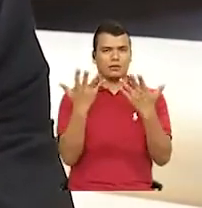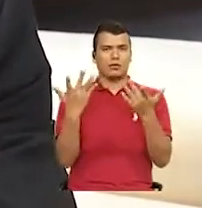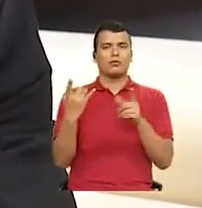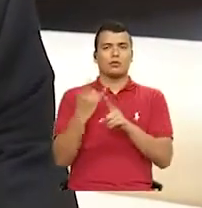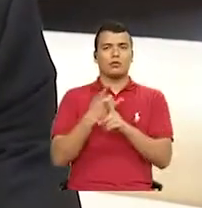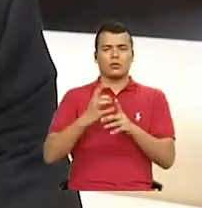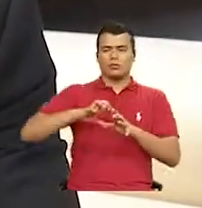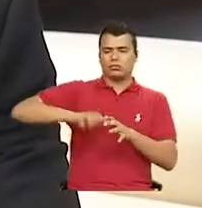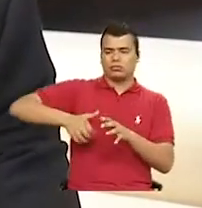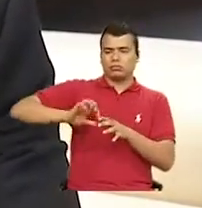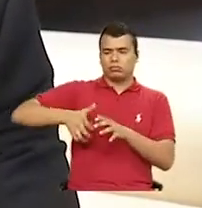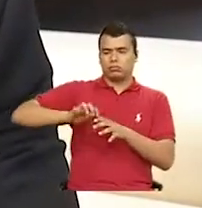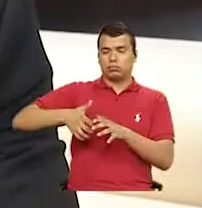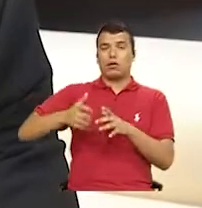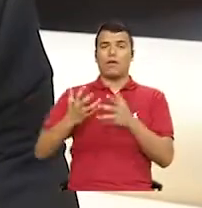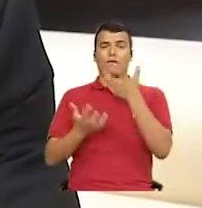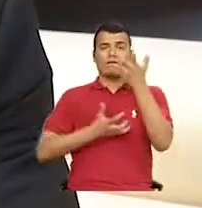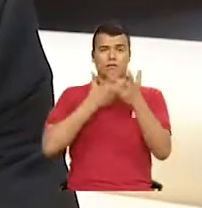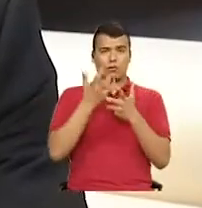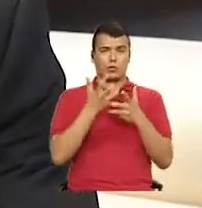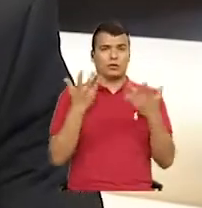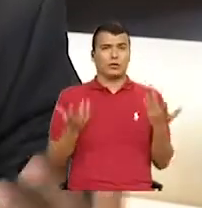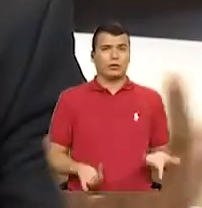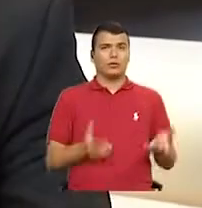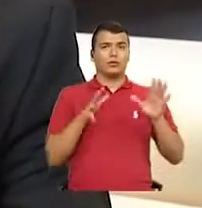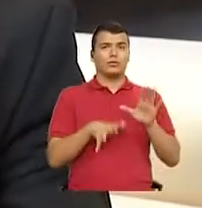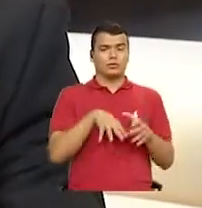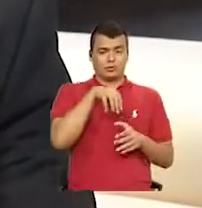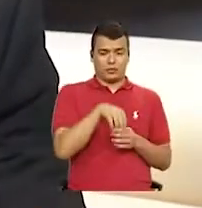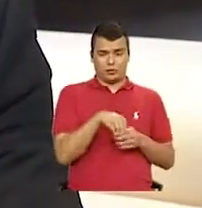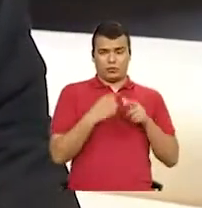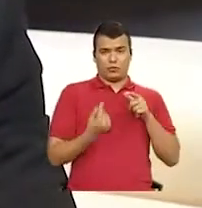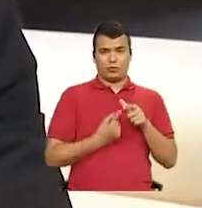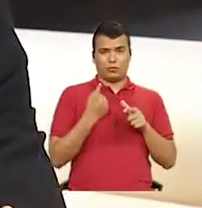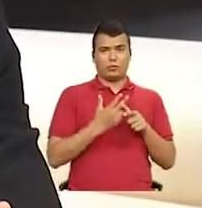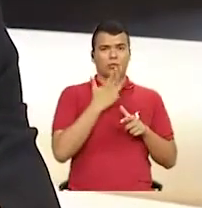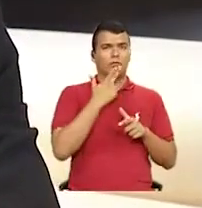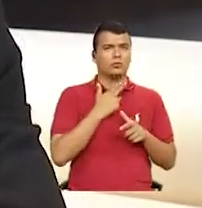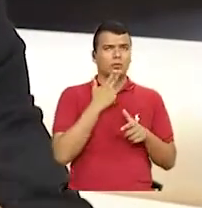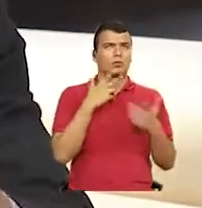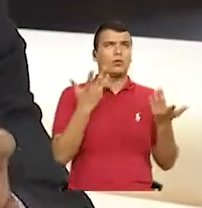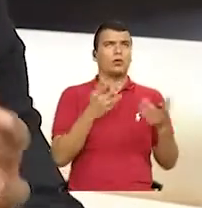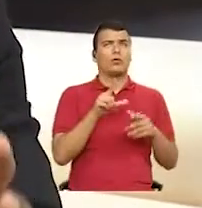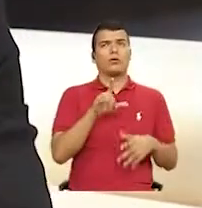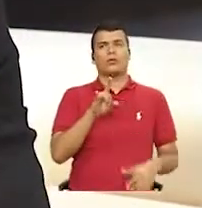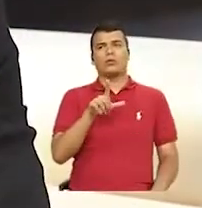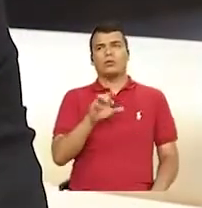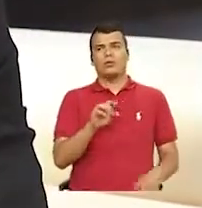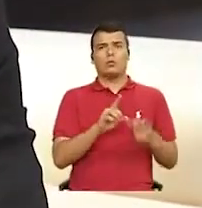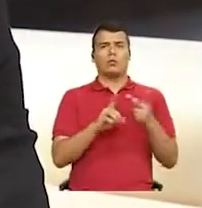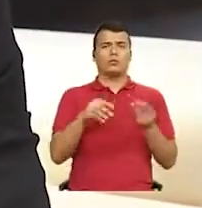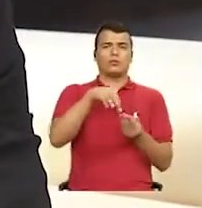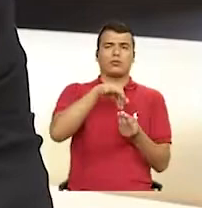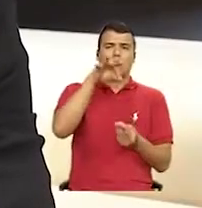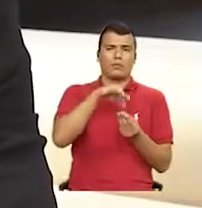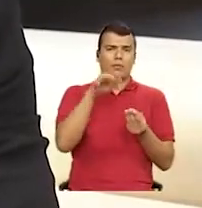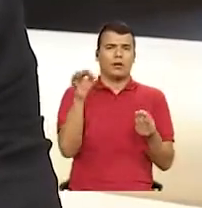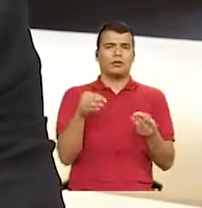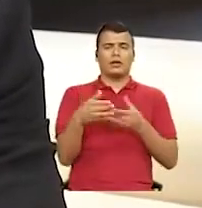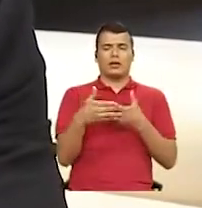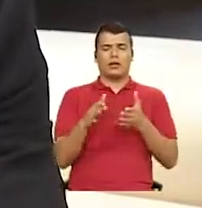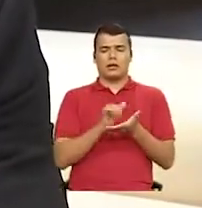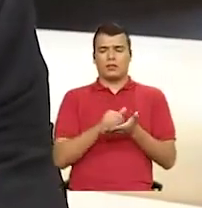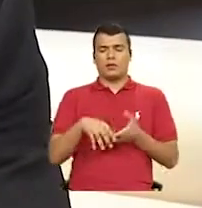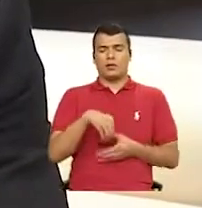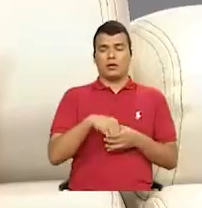de una fruta. Uh-huh. Es por eso de que las bebidas con sabor a lulo, tomate de árbol, como los juguitos en con caja. Con sabor a, o sea,